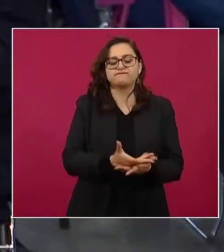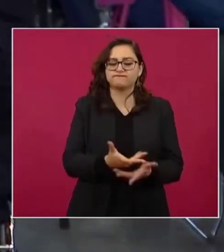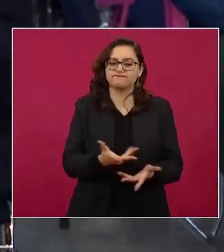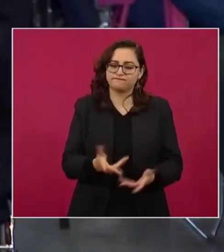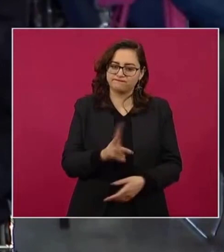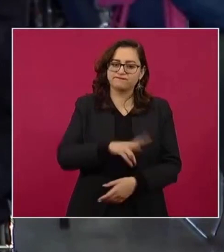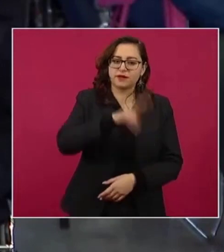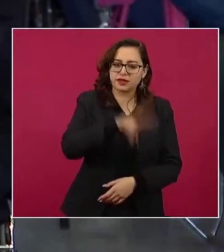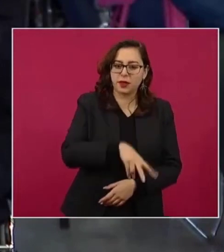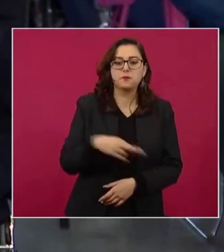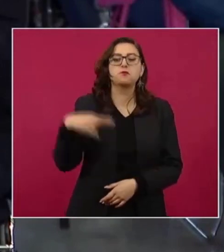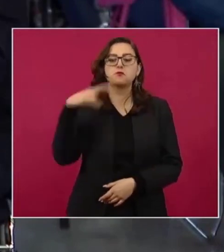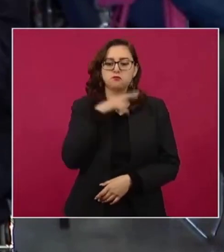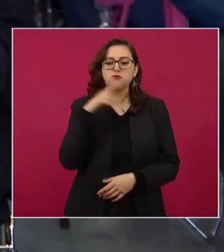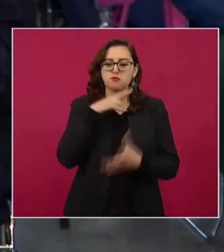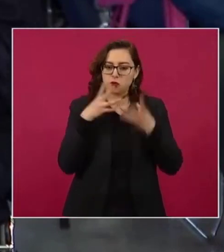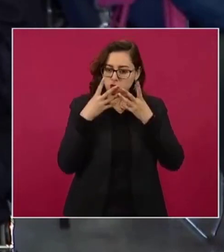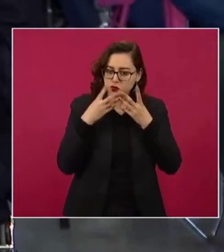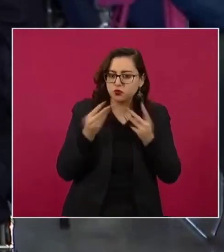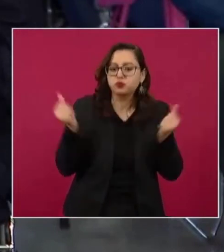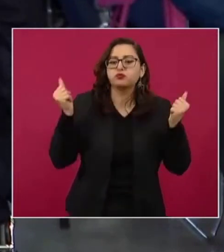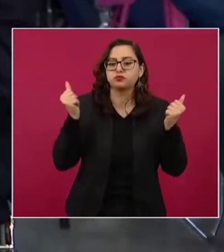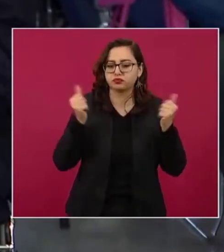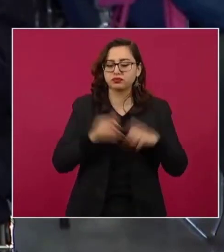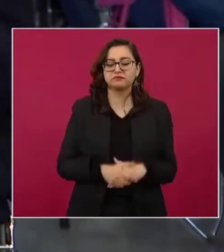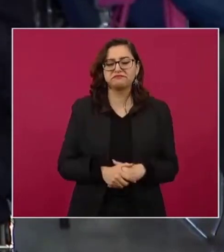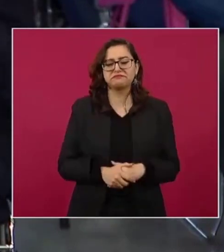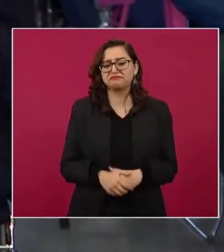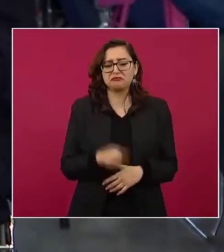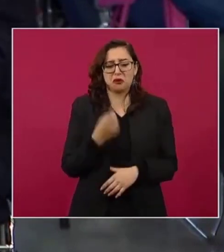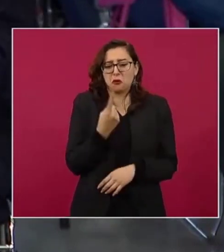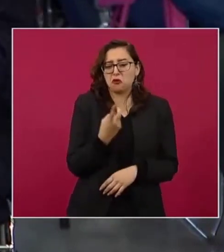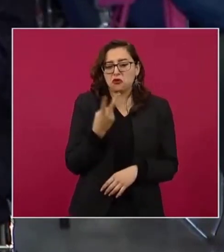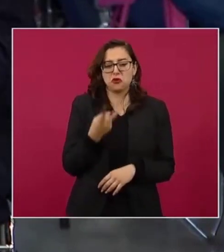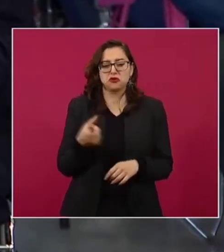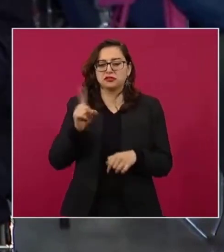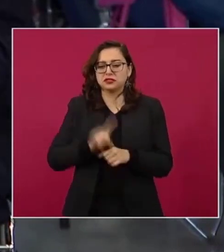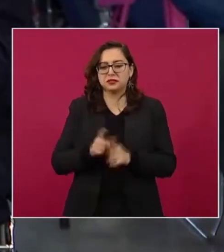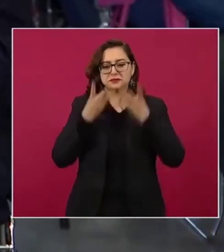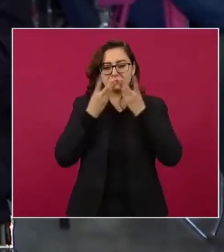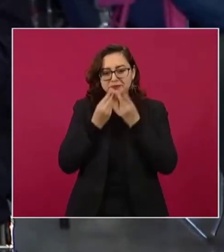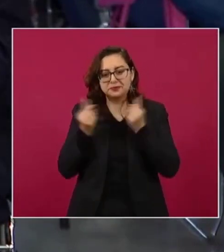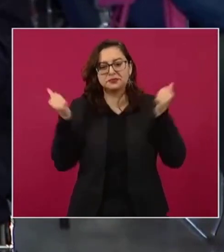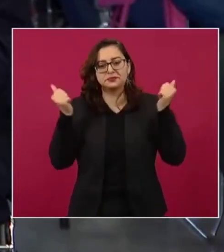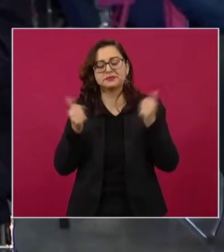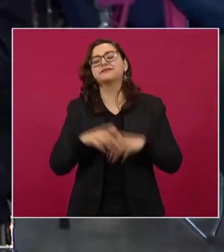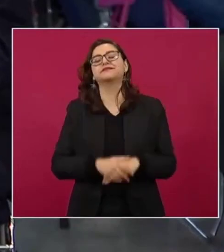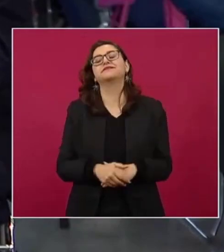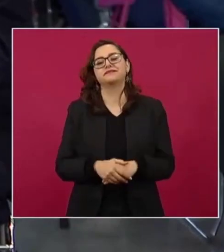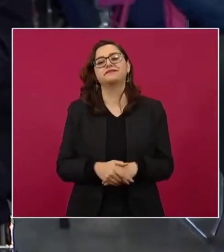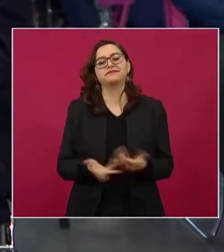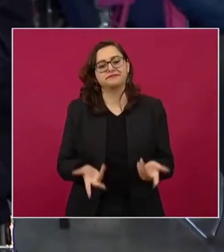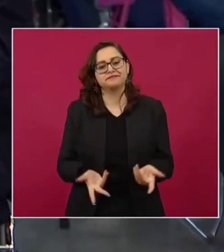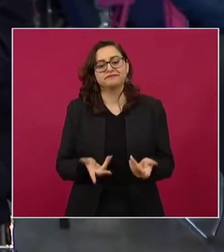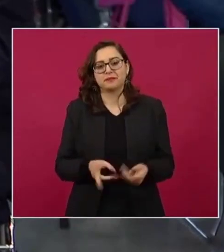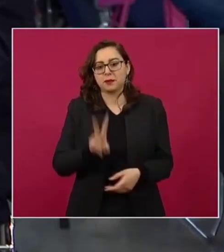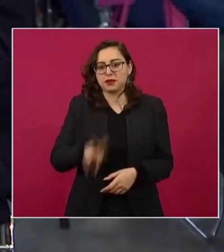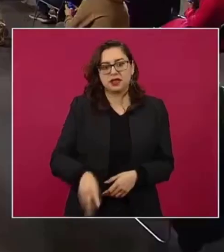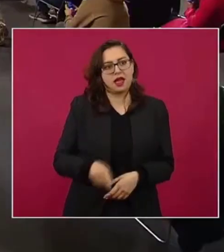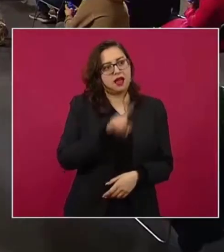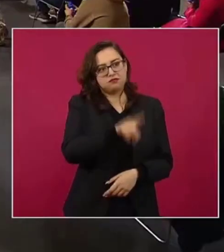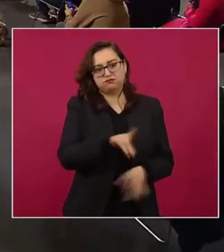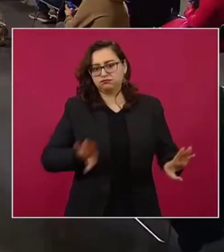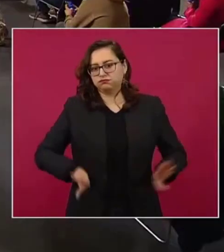se va a recuperar no hay otra cosa son 12 días más y estaremos siempre siguiendo su ejemplo